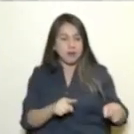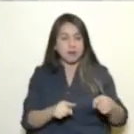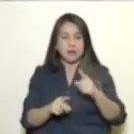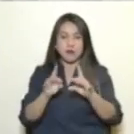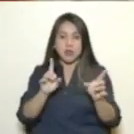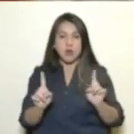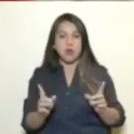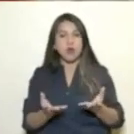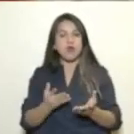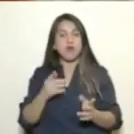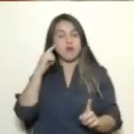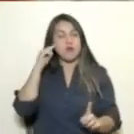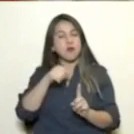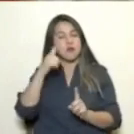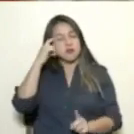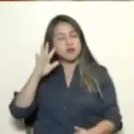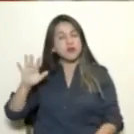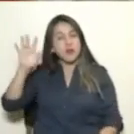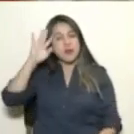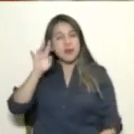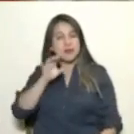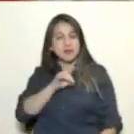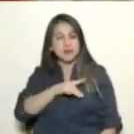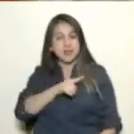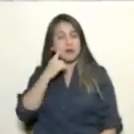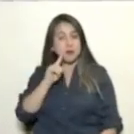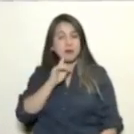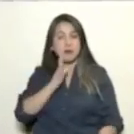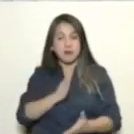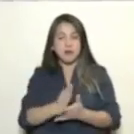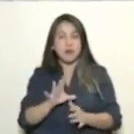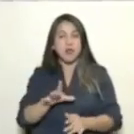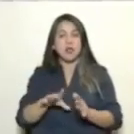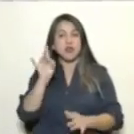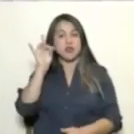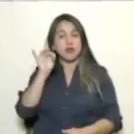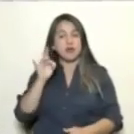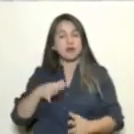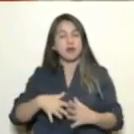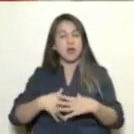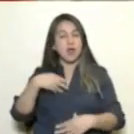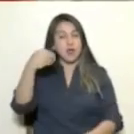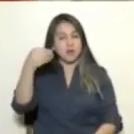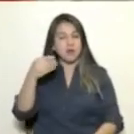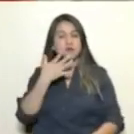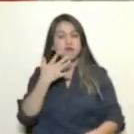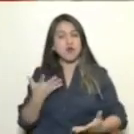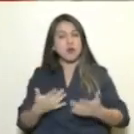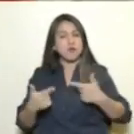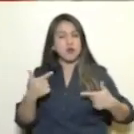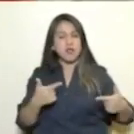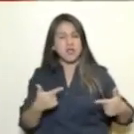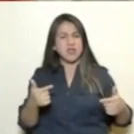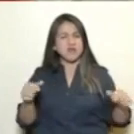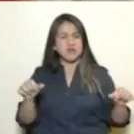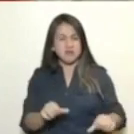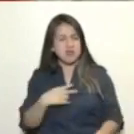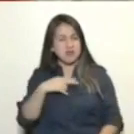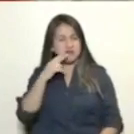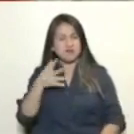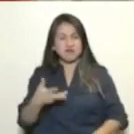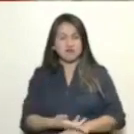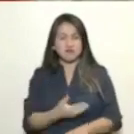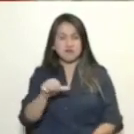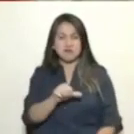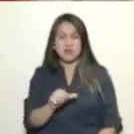lo quiere. Pero entre todos tenemos que encontrar esa alma. ¿Por qué la política está tan mal? La política en Chile